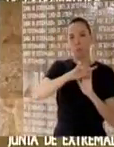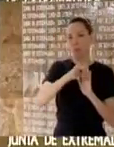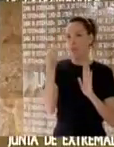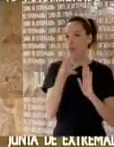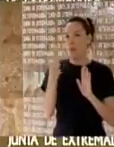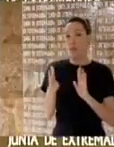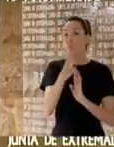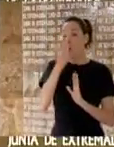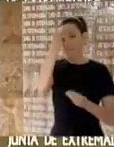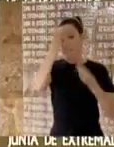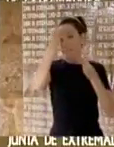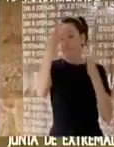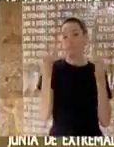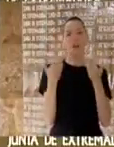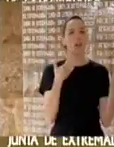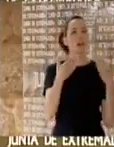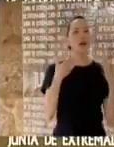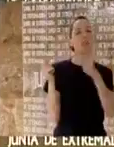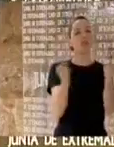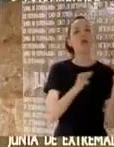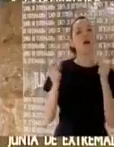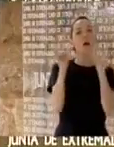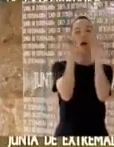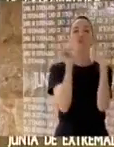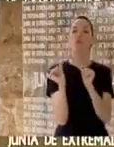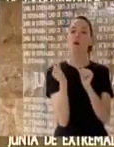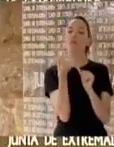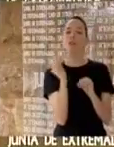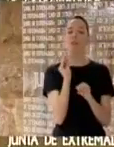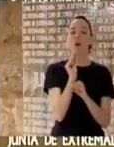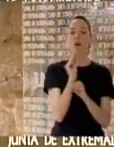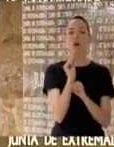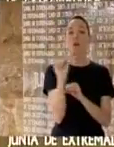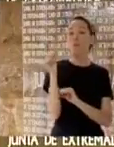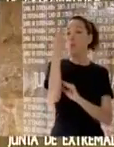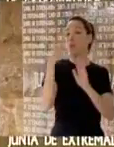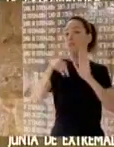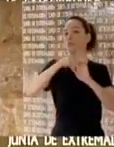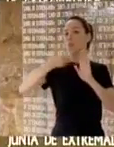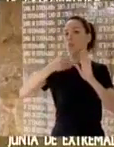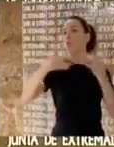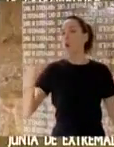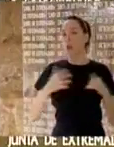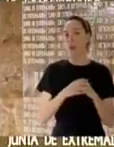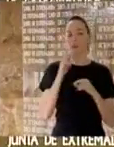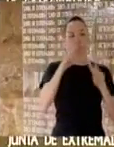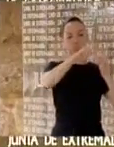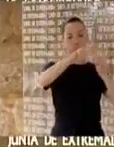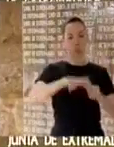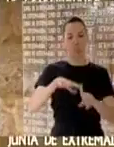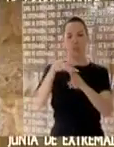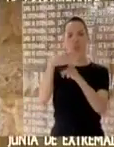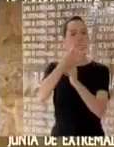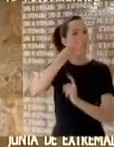debemos tener en la actualización de este modelo de financiación autonómica es saber que hay una realidad socioeconómica distinta